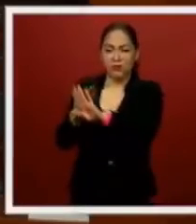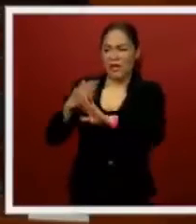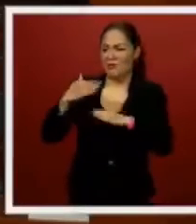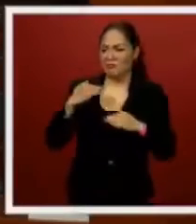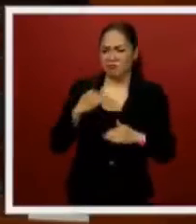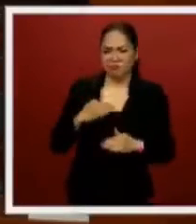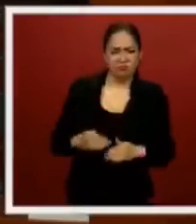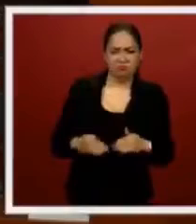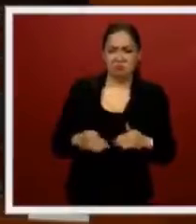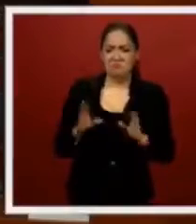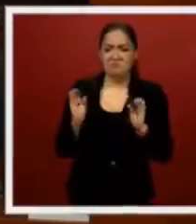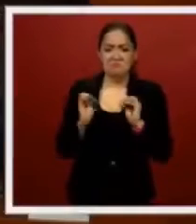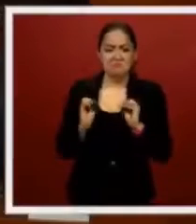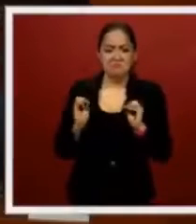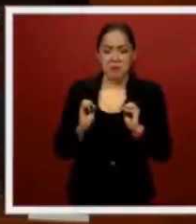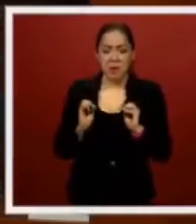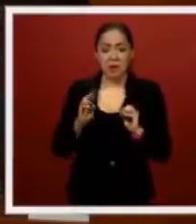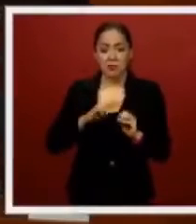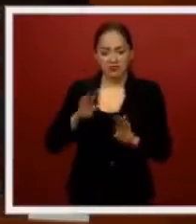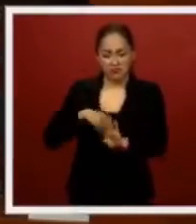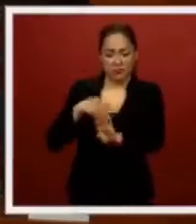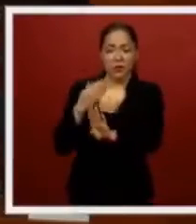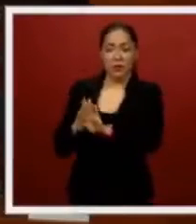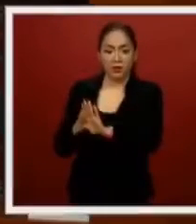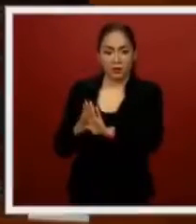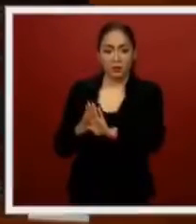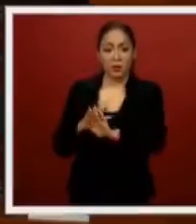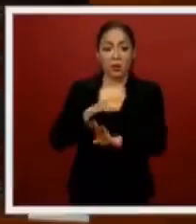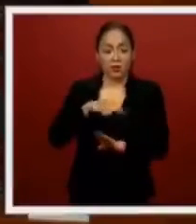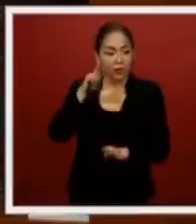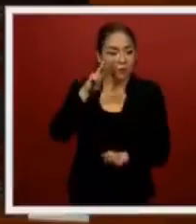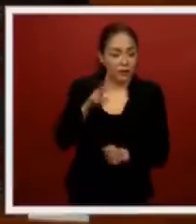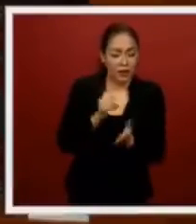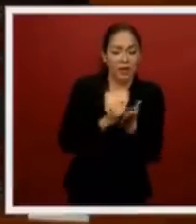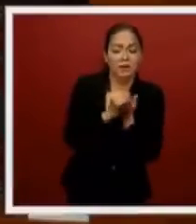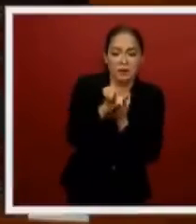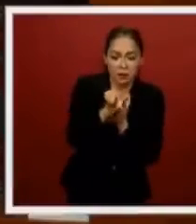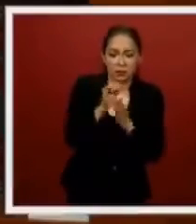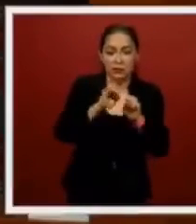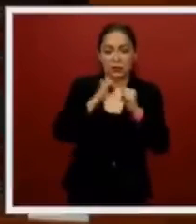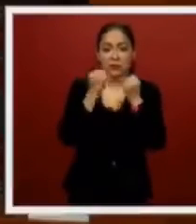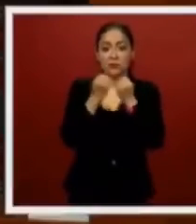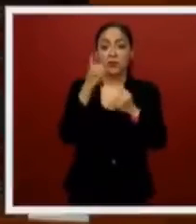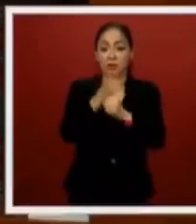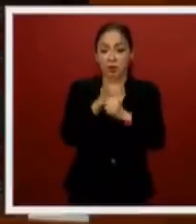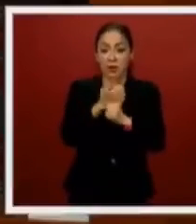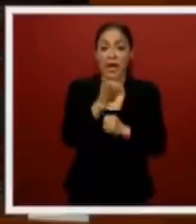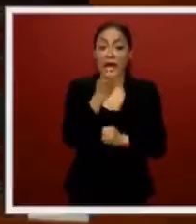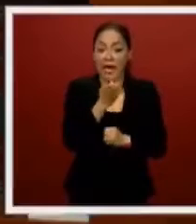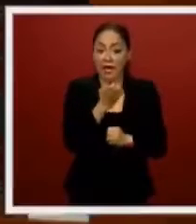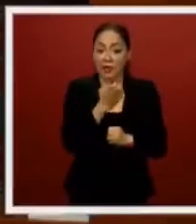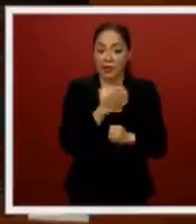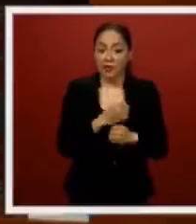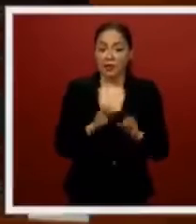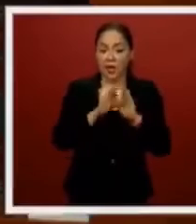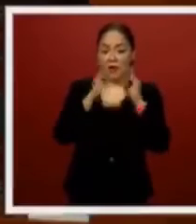porque se toma en cuenta la voluntad de la gente en las decisiones sociales. Esa es la formación cívica, esa es la formación y además